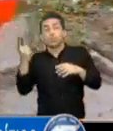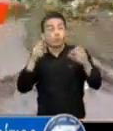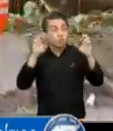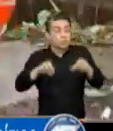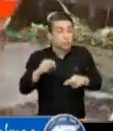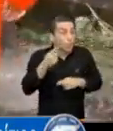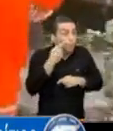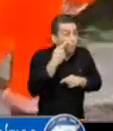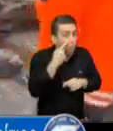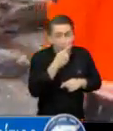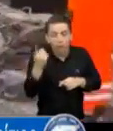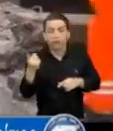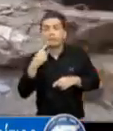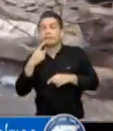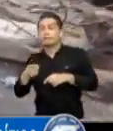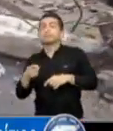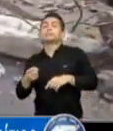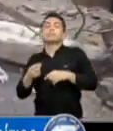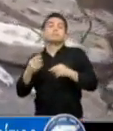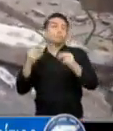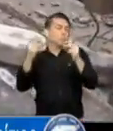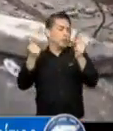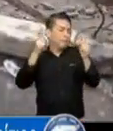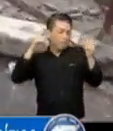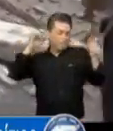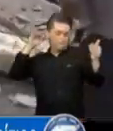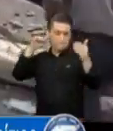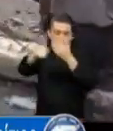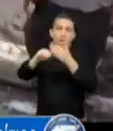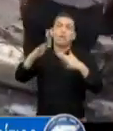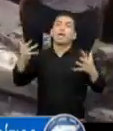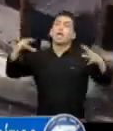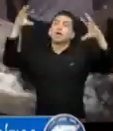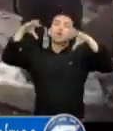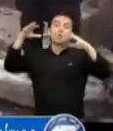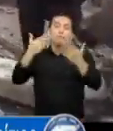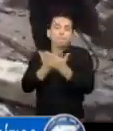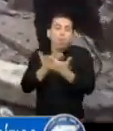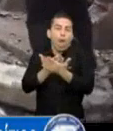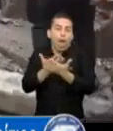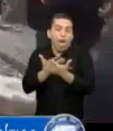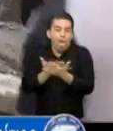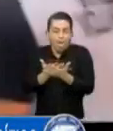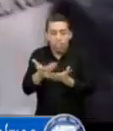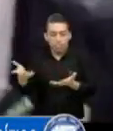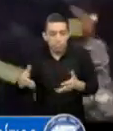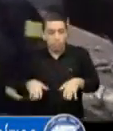exceso de velocidad y el asfalto mojado fueron la razón de este percance.